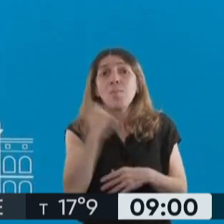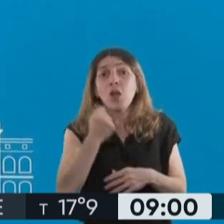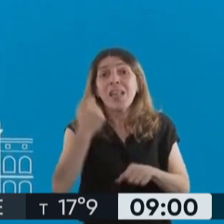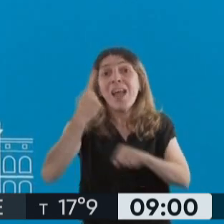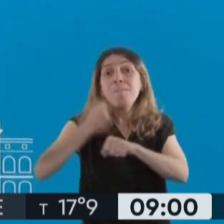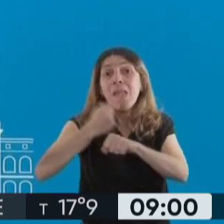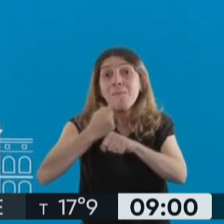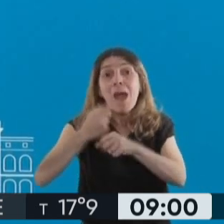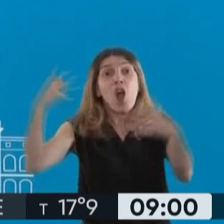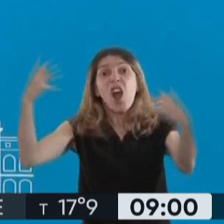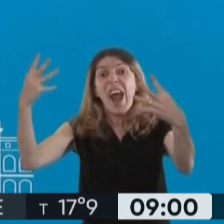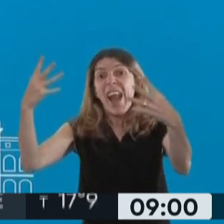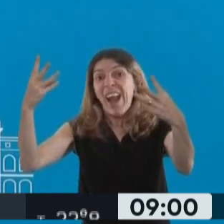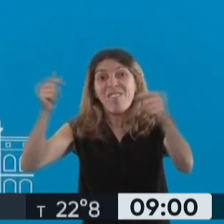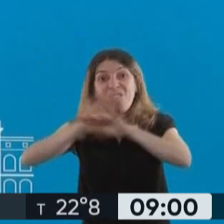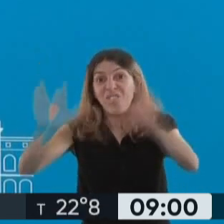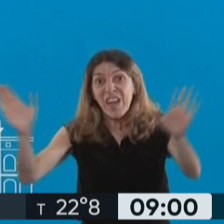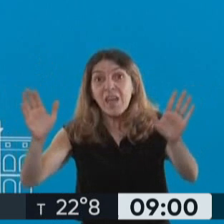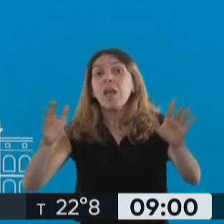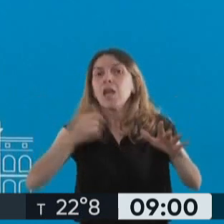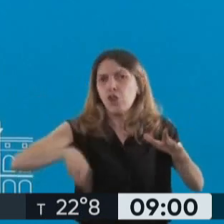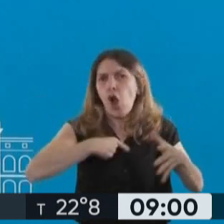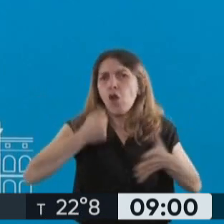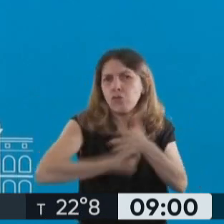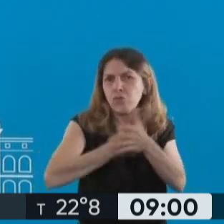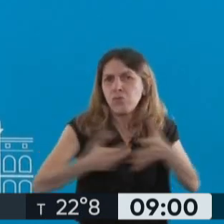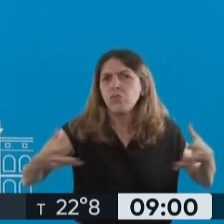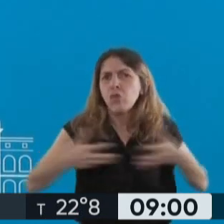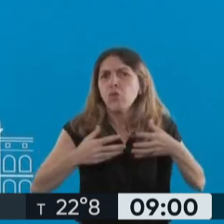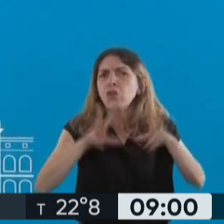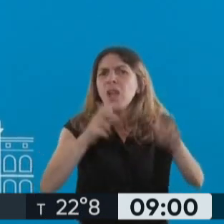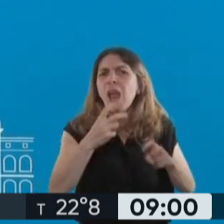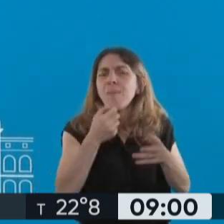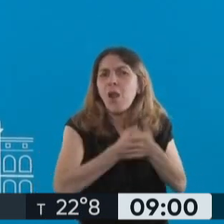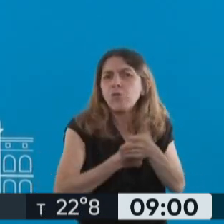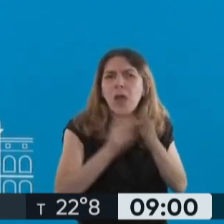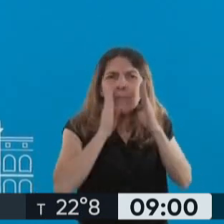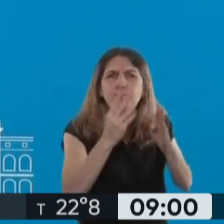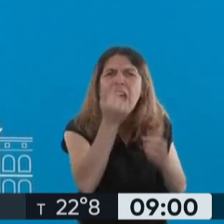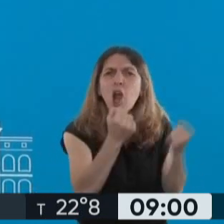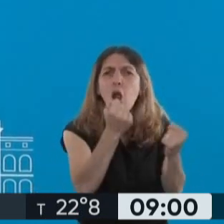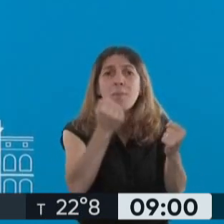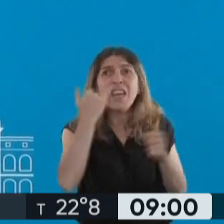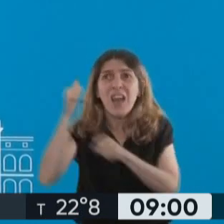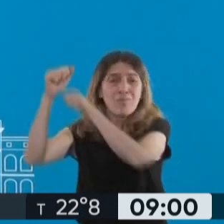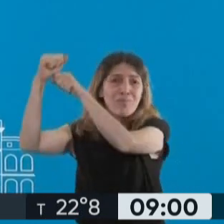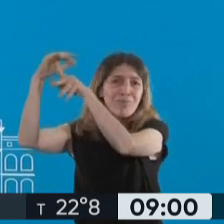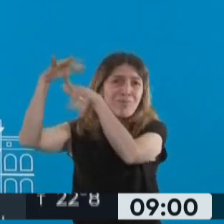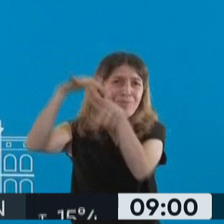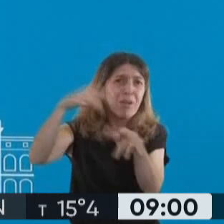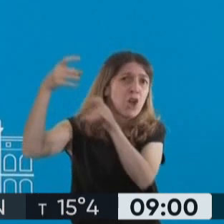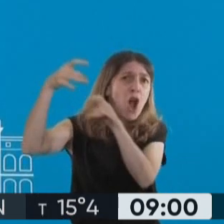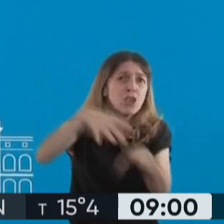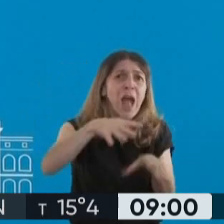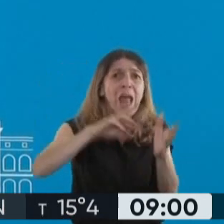la guerra lo antes posible y hacer frente entre todos y todas a las consecuencias económicas que ya están teniendo y que ya llegaron a la Argentina y esto es lo que nos parece